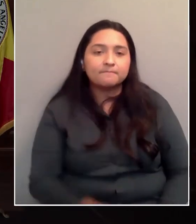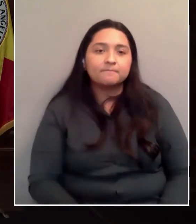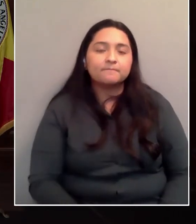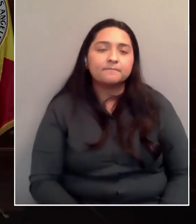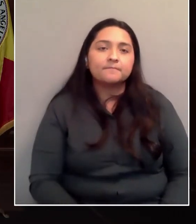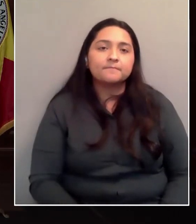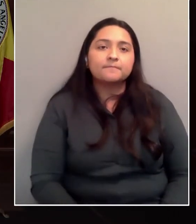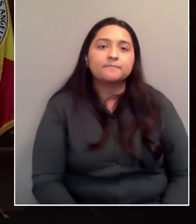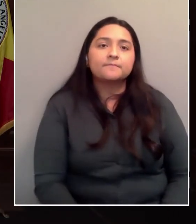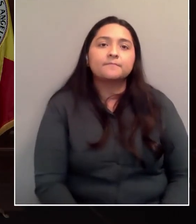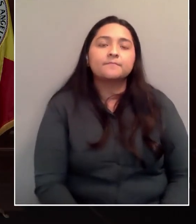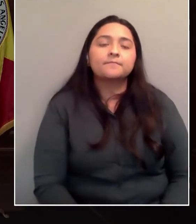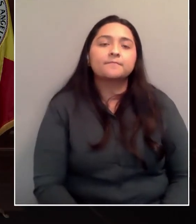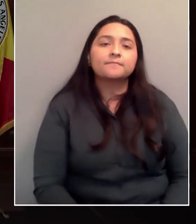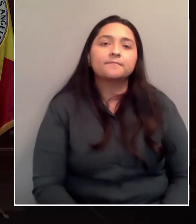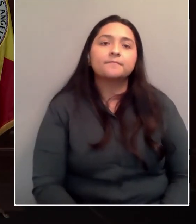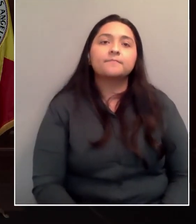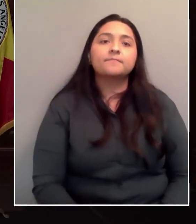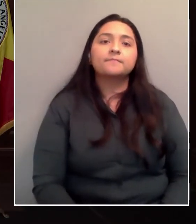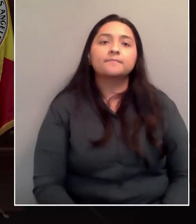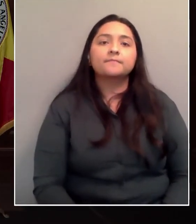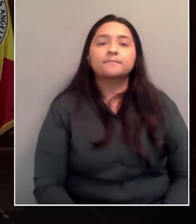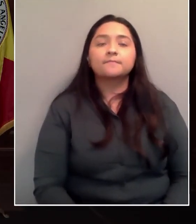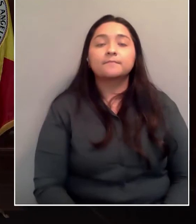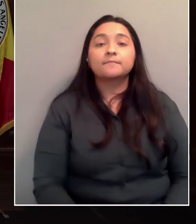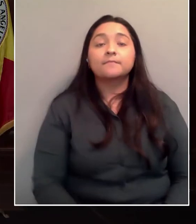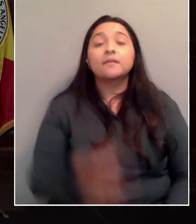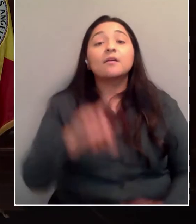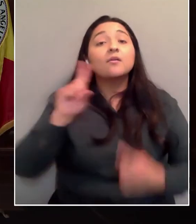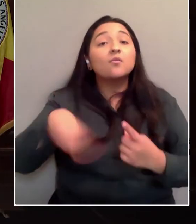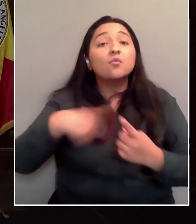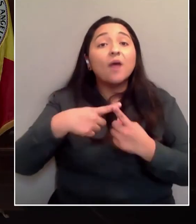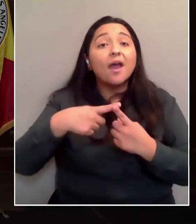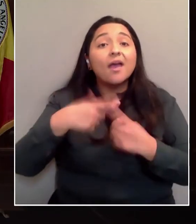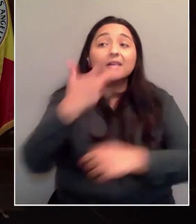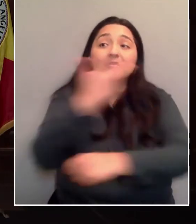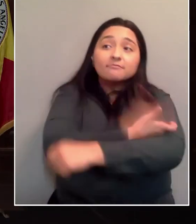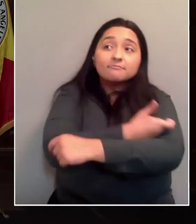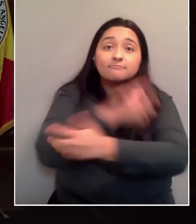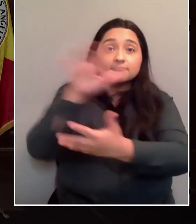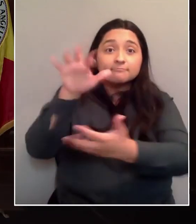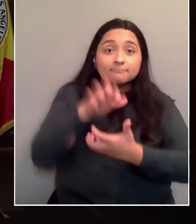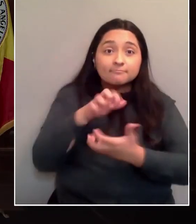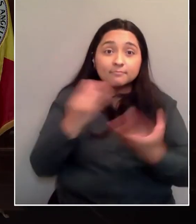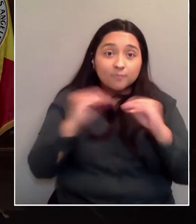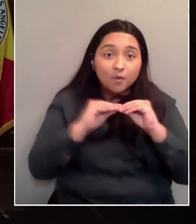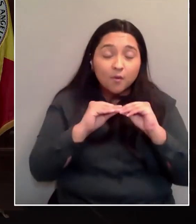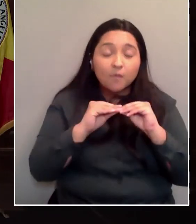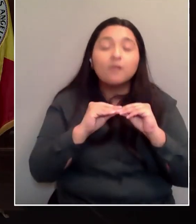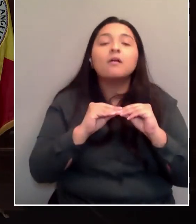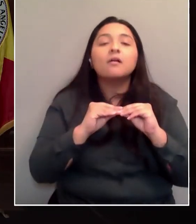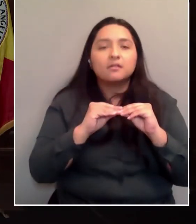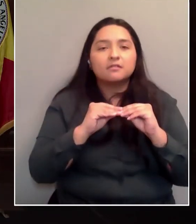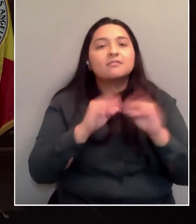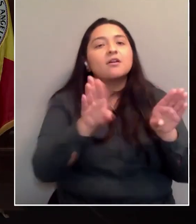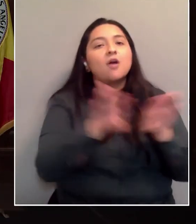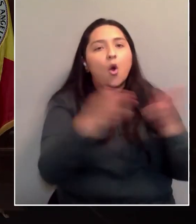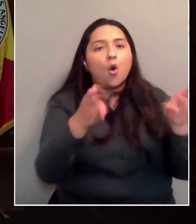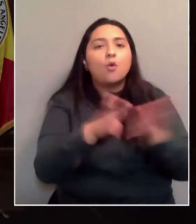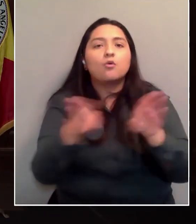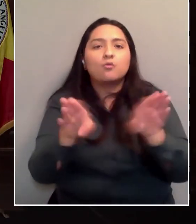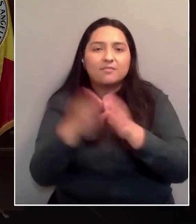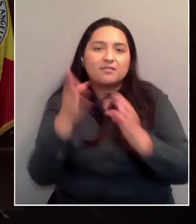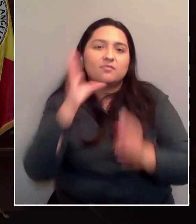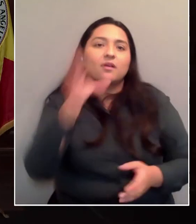Cuando recibamos más vacunas, abriremos los sitios de nuevo y tendremos